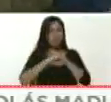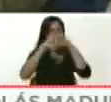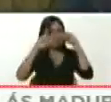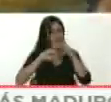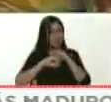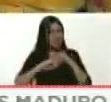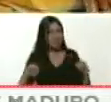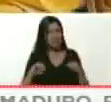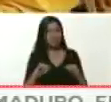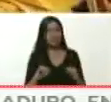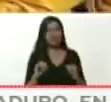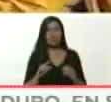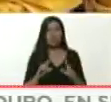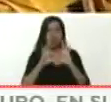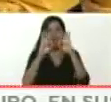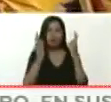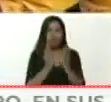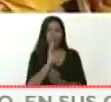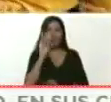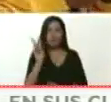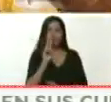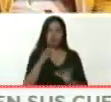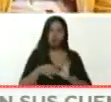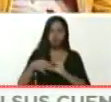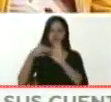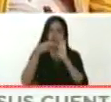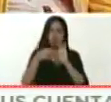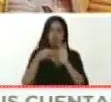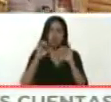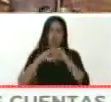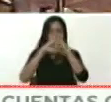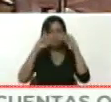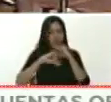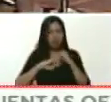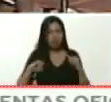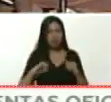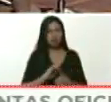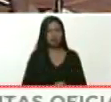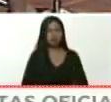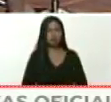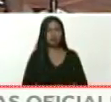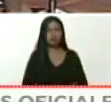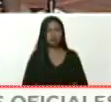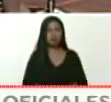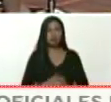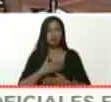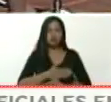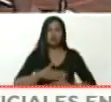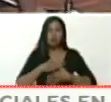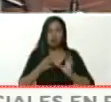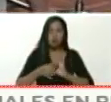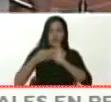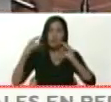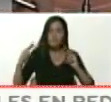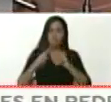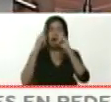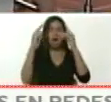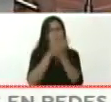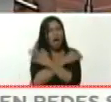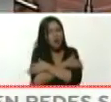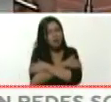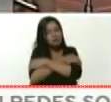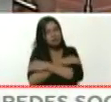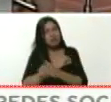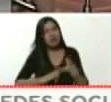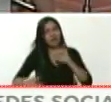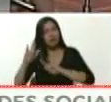felices de la familia venezolana unida, feliz, reconciliada, reencontrada, abrazada